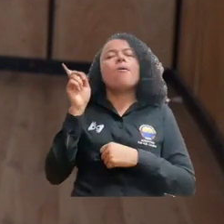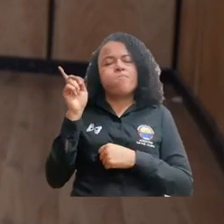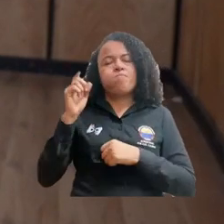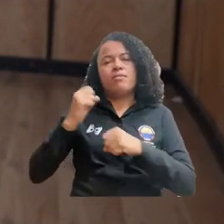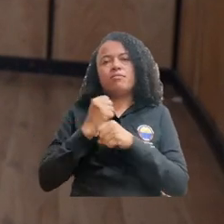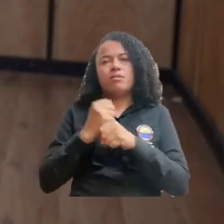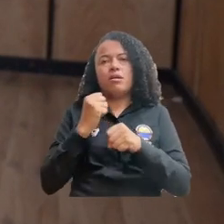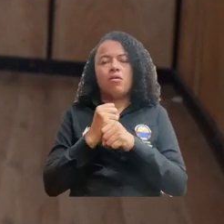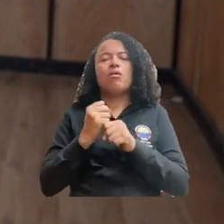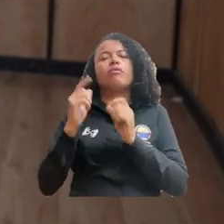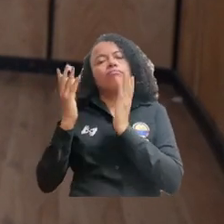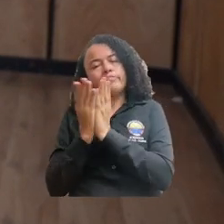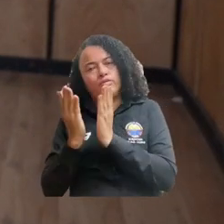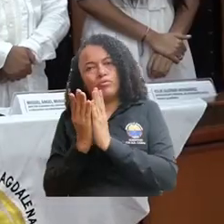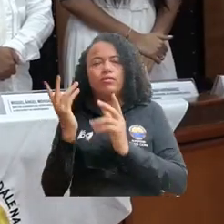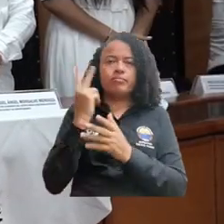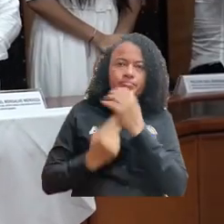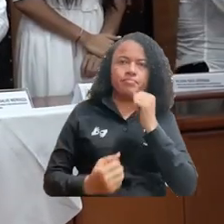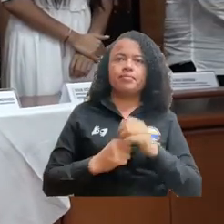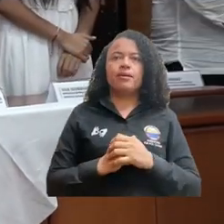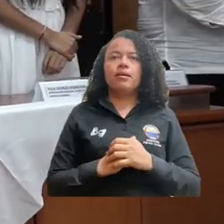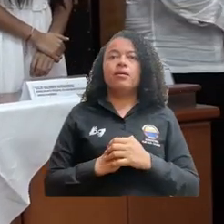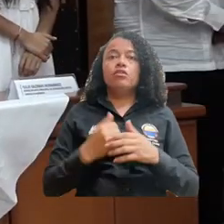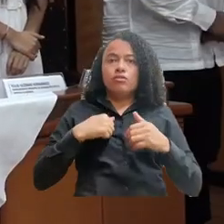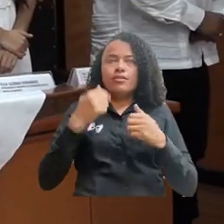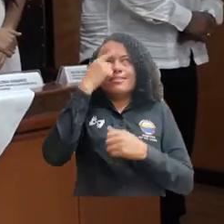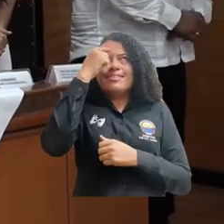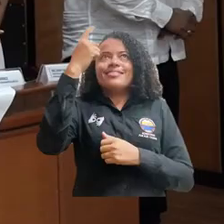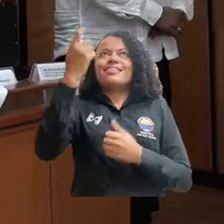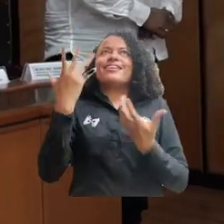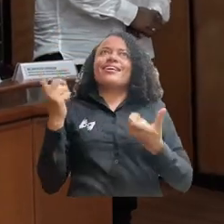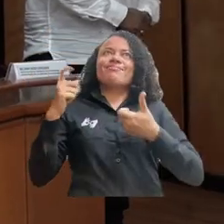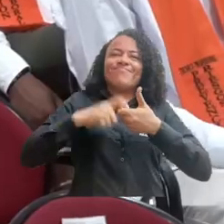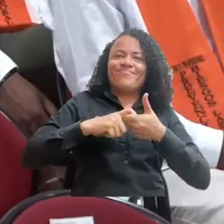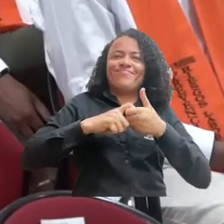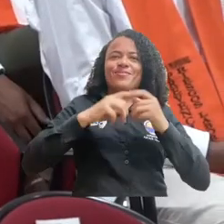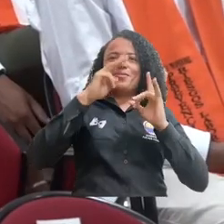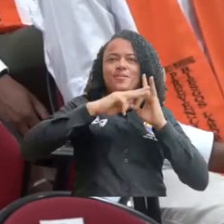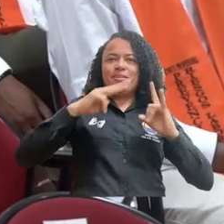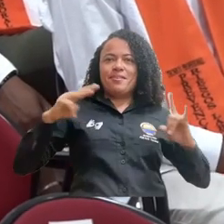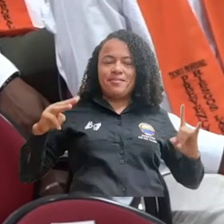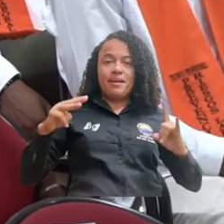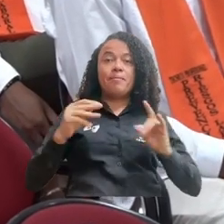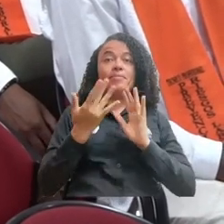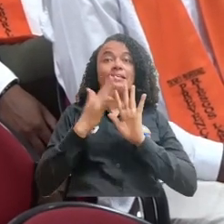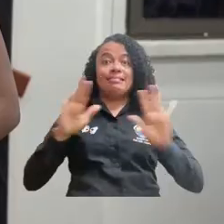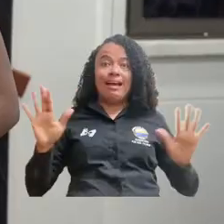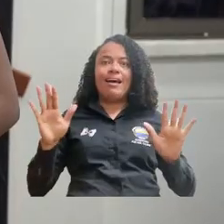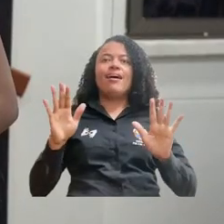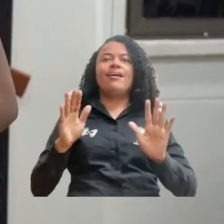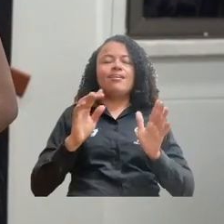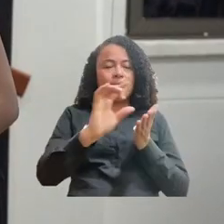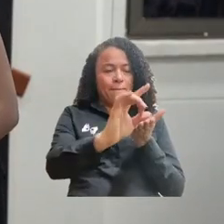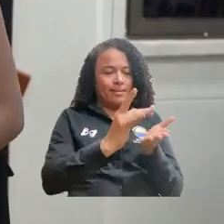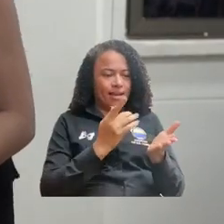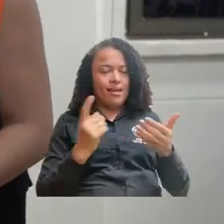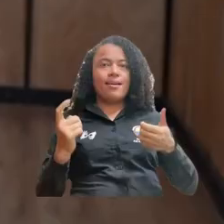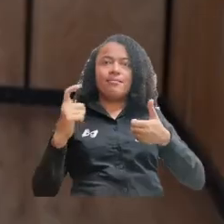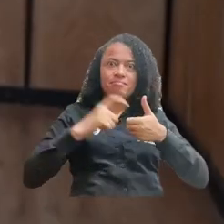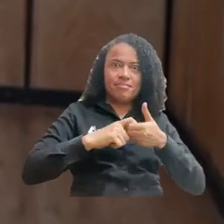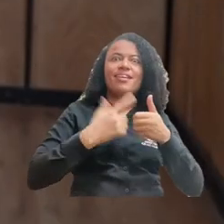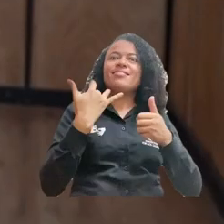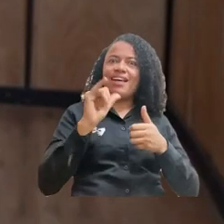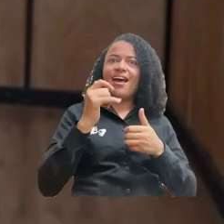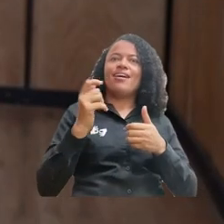allá trabajo y también estudio. Siempre tuve el sueño de ingresar a la Universidad del Magdalena y cuando